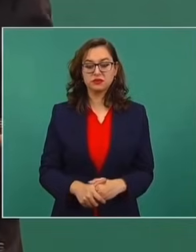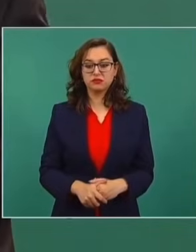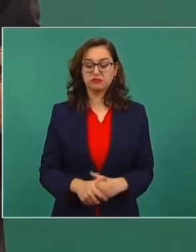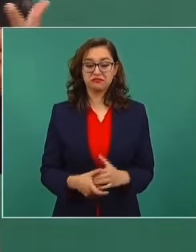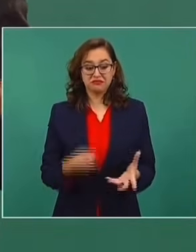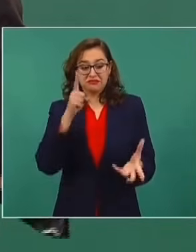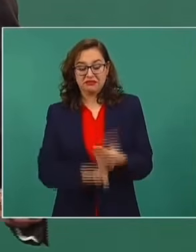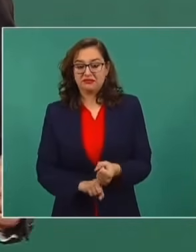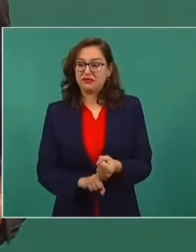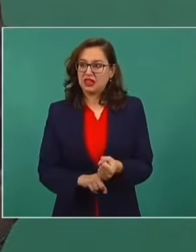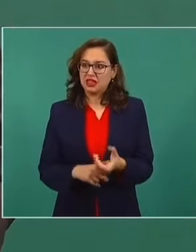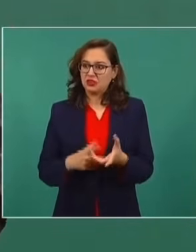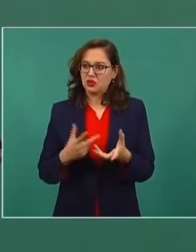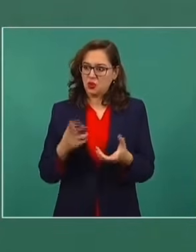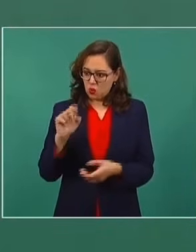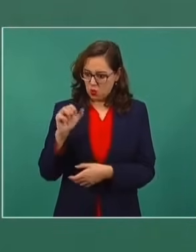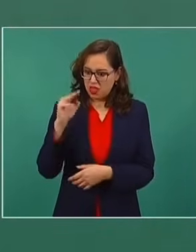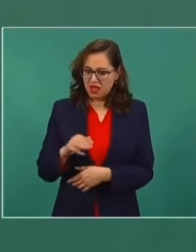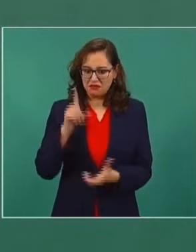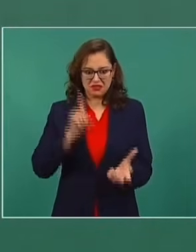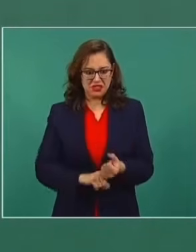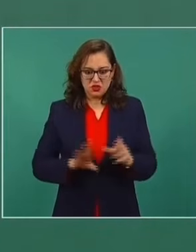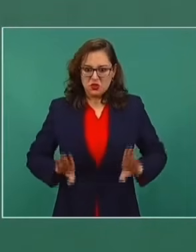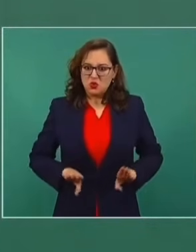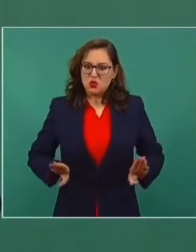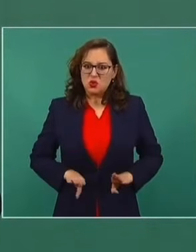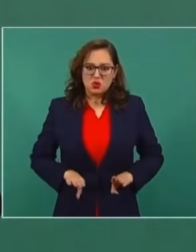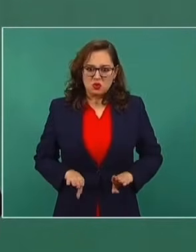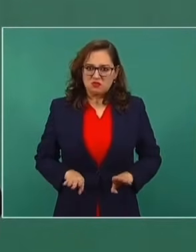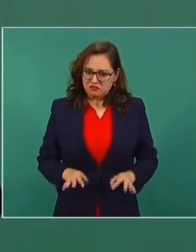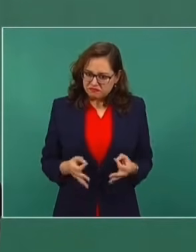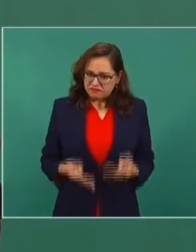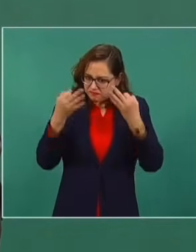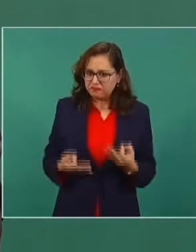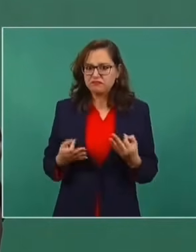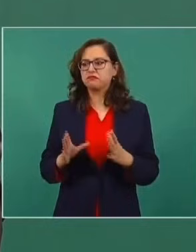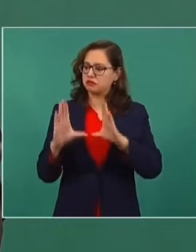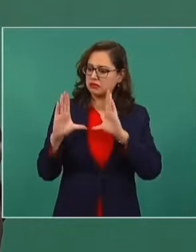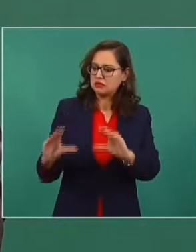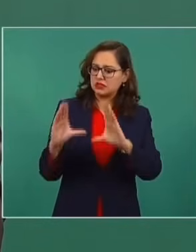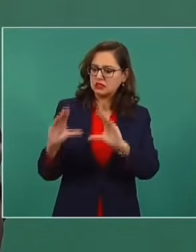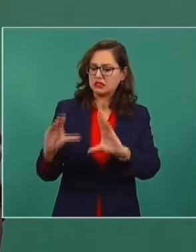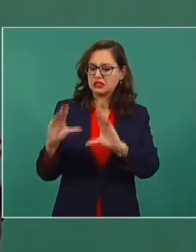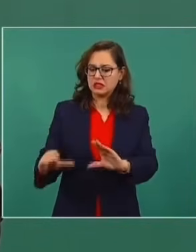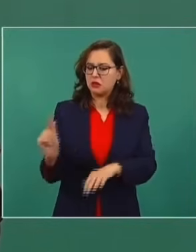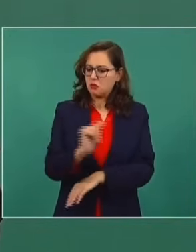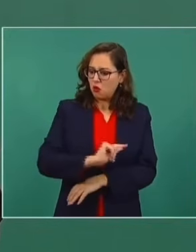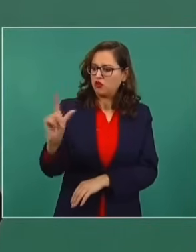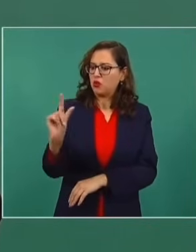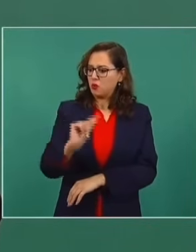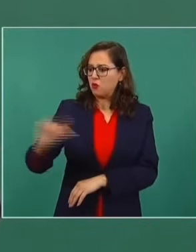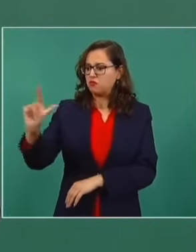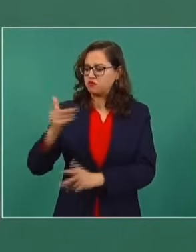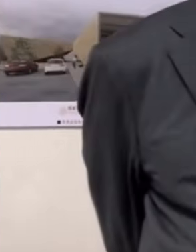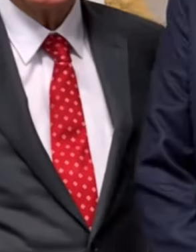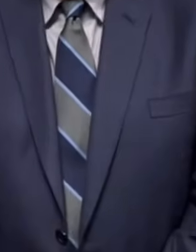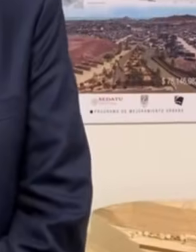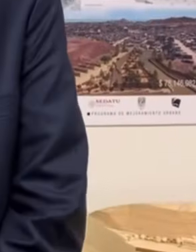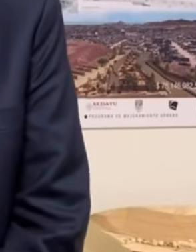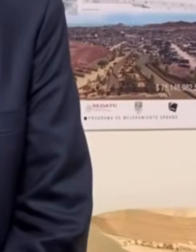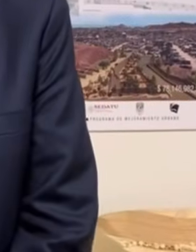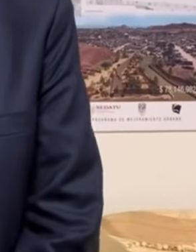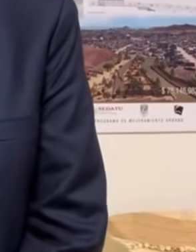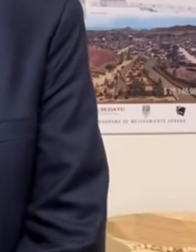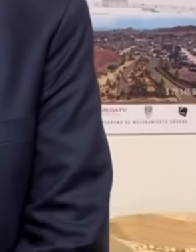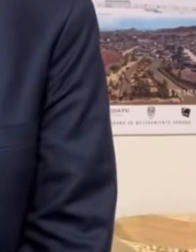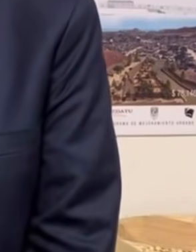su esencia de formación de cuadros, de profesionales para servir al pueblo. Presidente, a